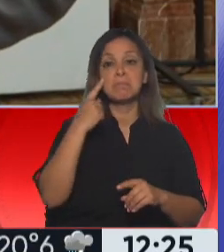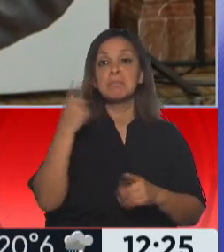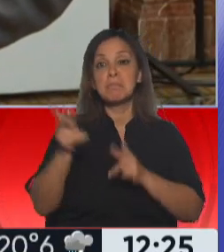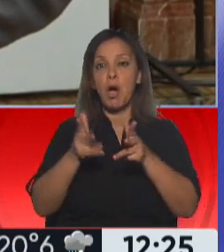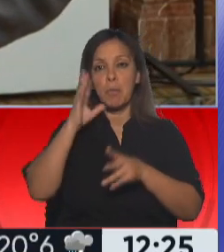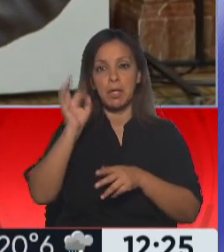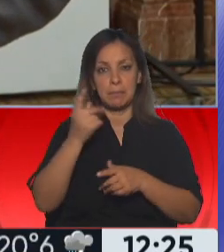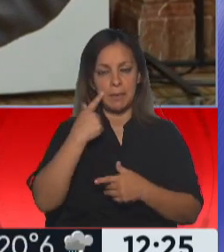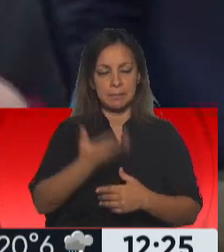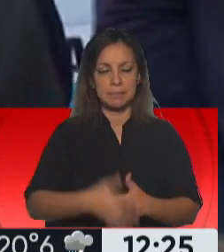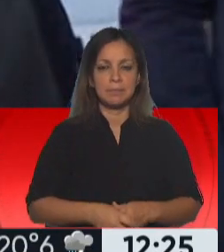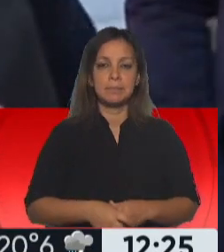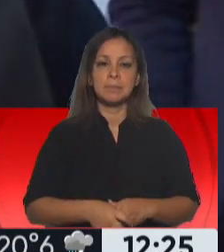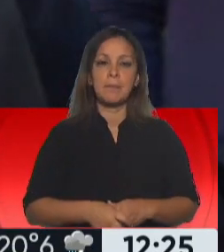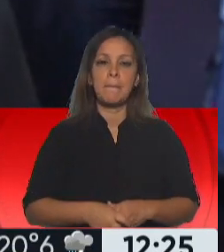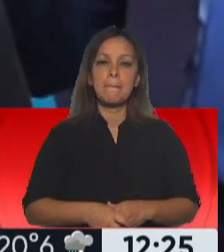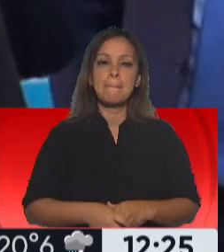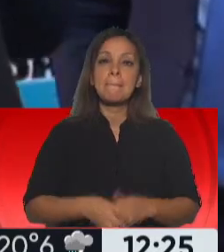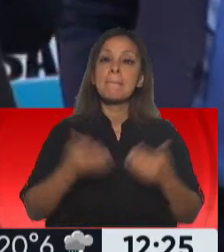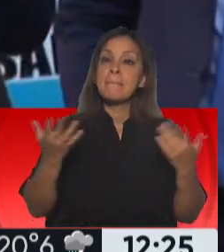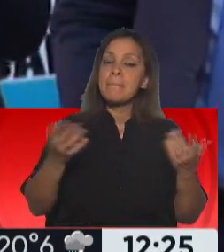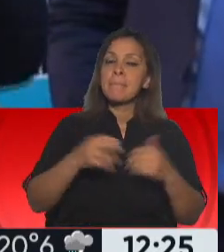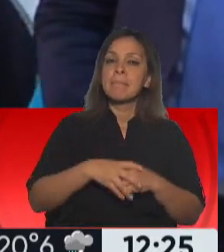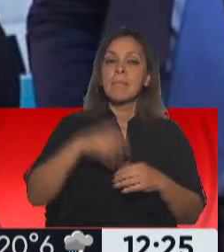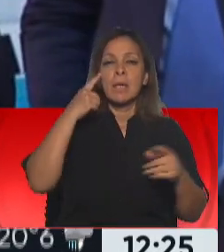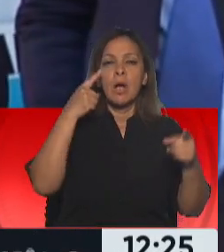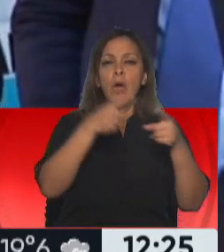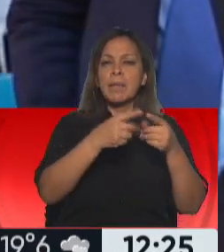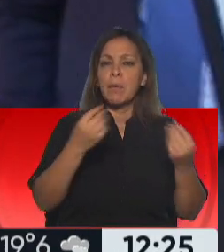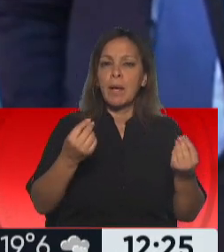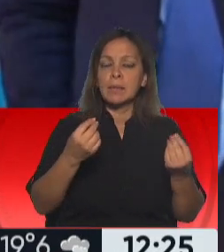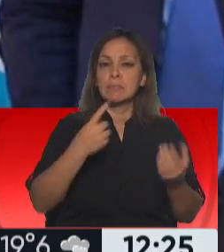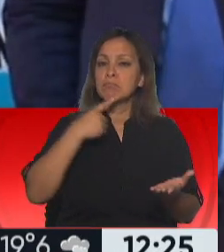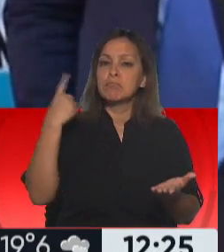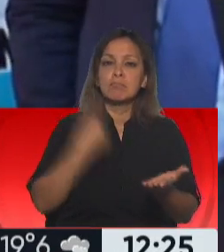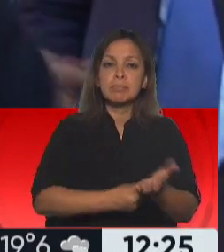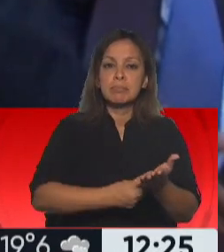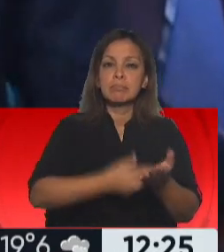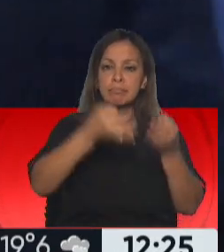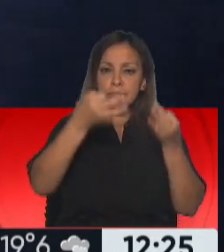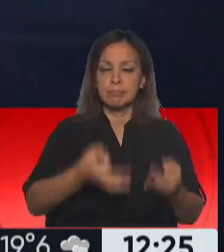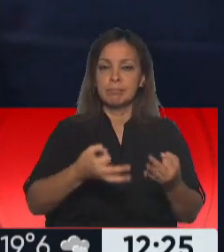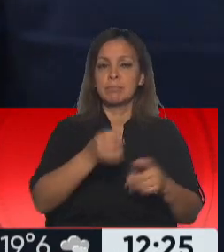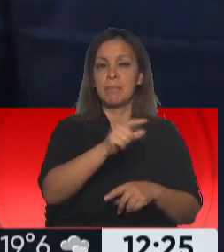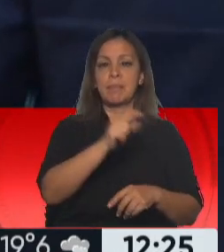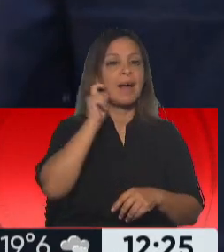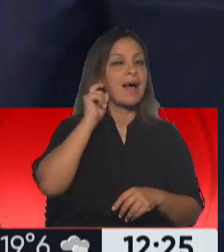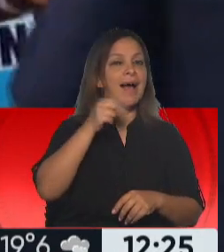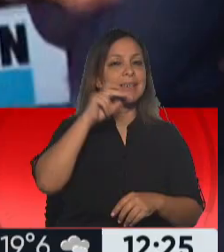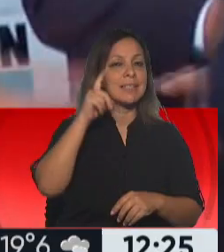senadores. Bueno, la intención es que se dictamine lo de García Mansilla y que finalmente se